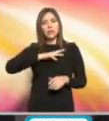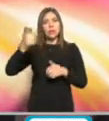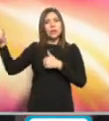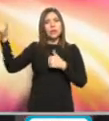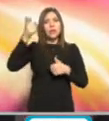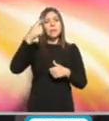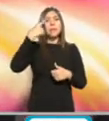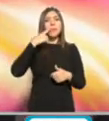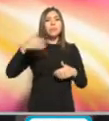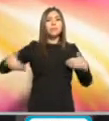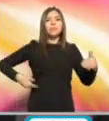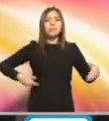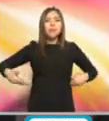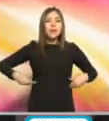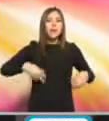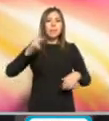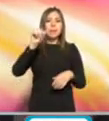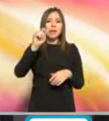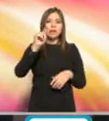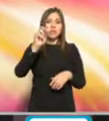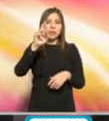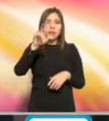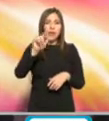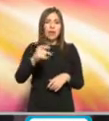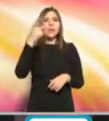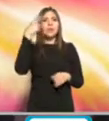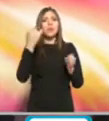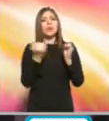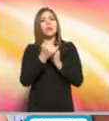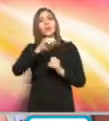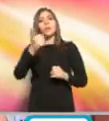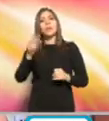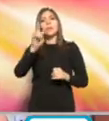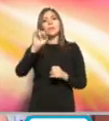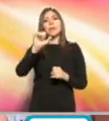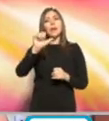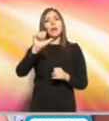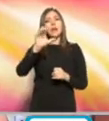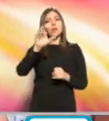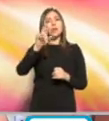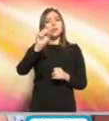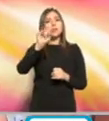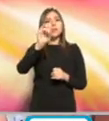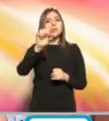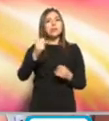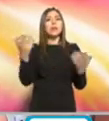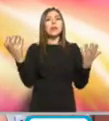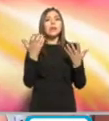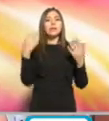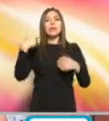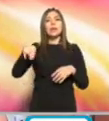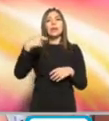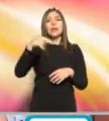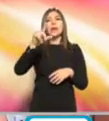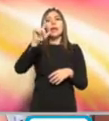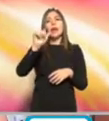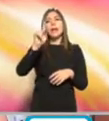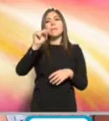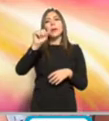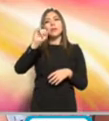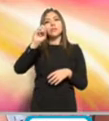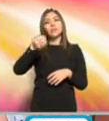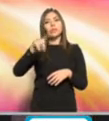ciudad datan del año de 1533, 1535, que se hacía la Pasión de Cristo en esta Ciudad de México. Y hoy tenemos 2 Via Crucis